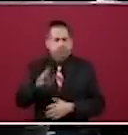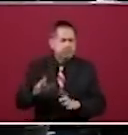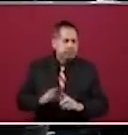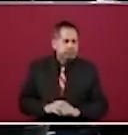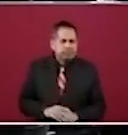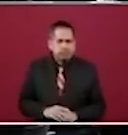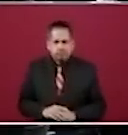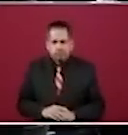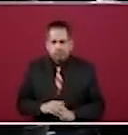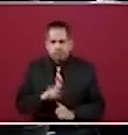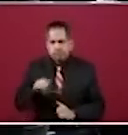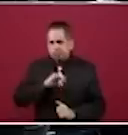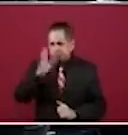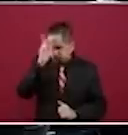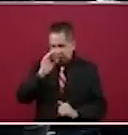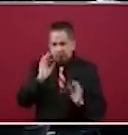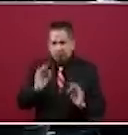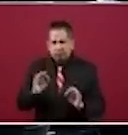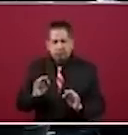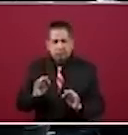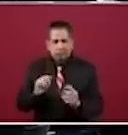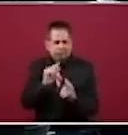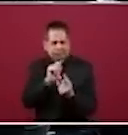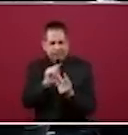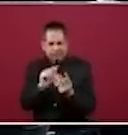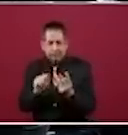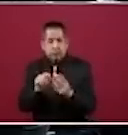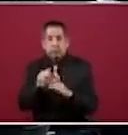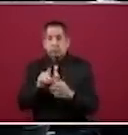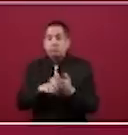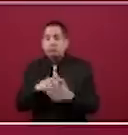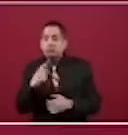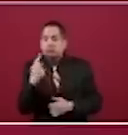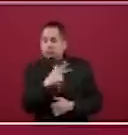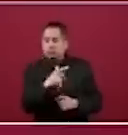Ya acordamos, como son casos que tiene la